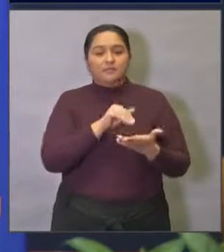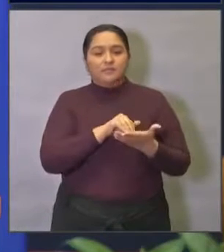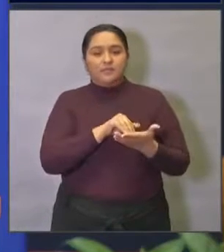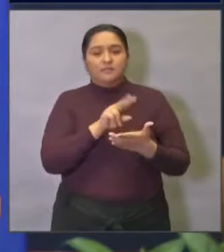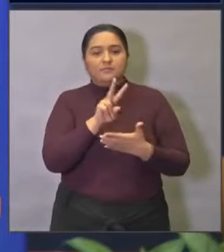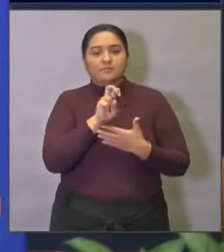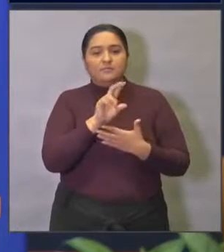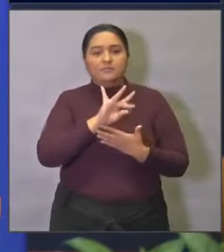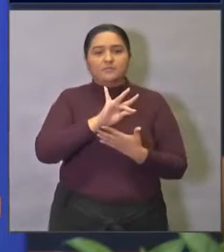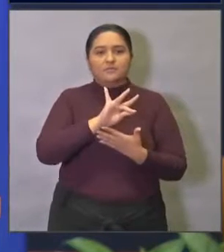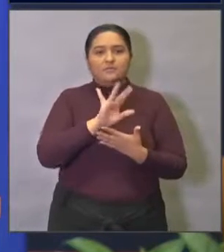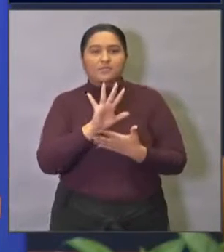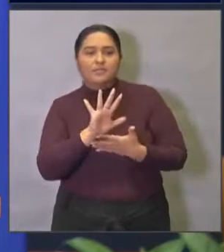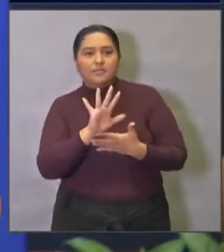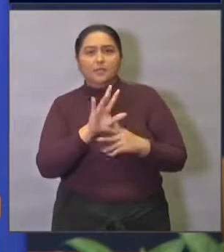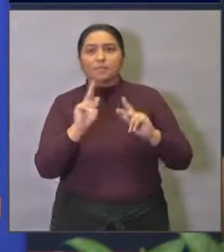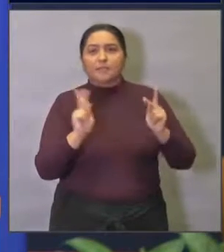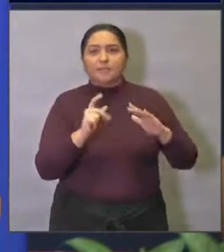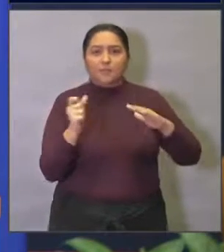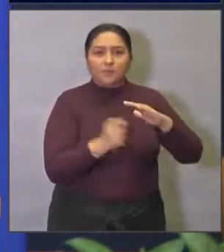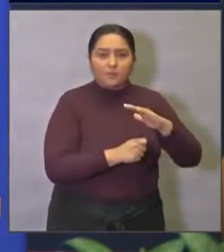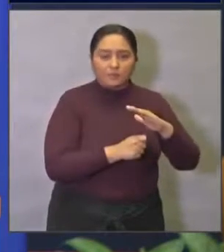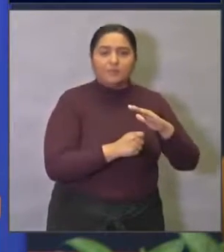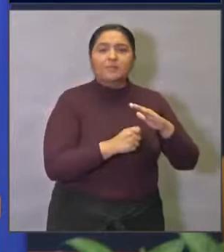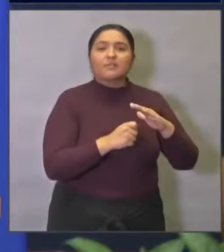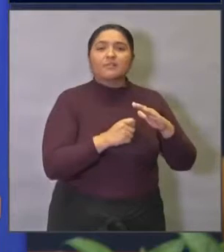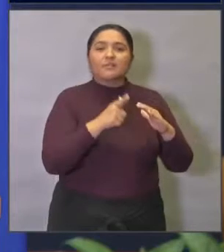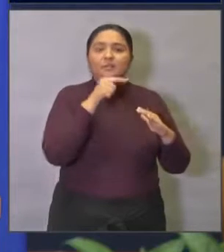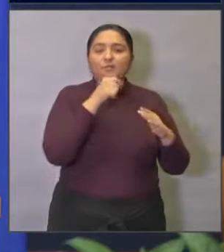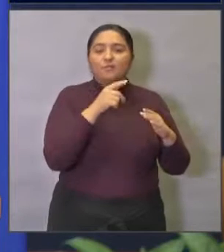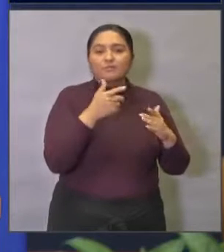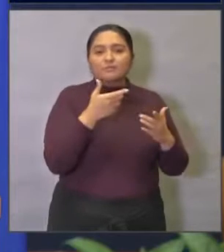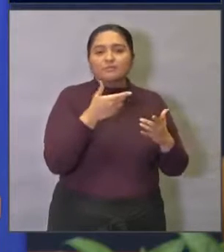52,885, incluidos personal y residentes.